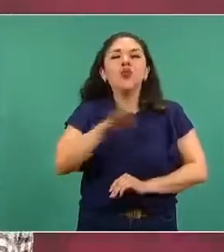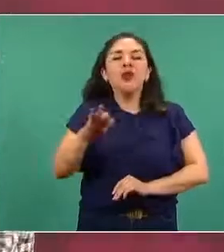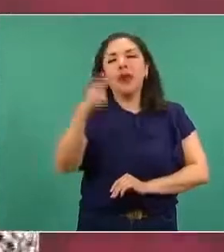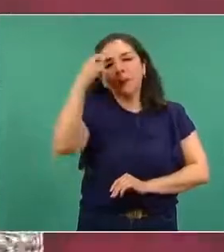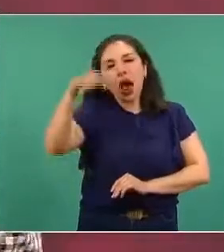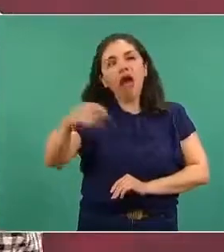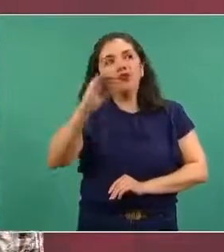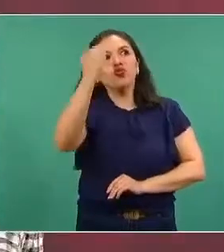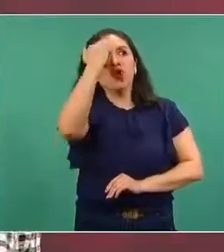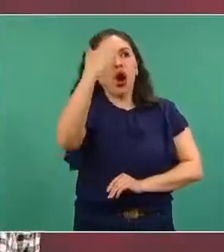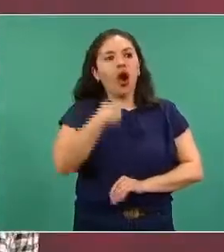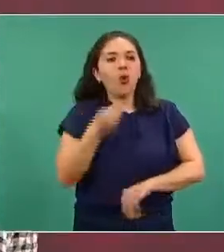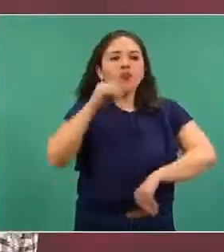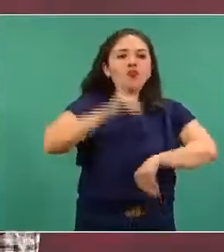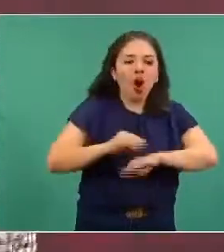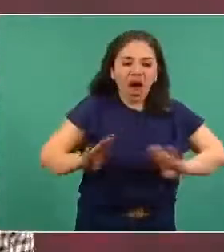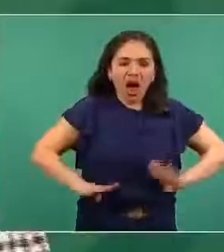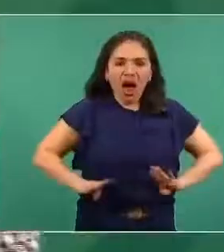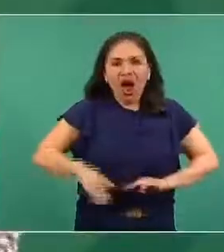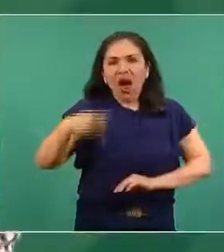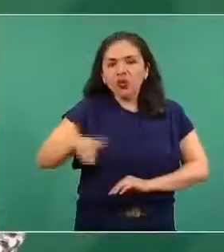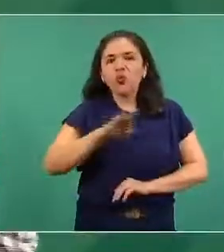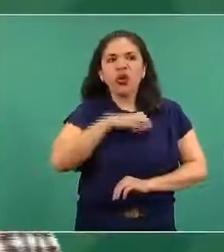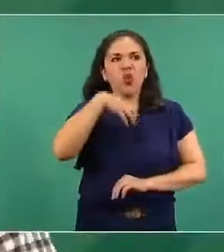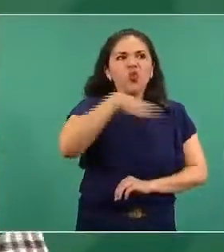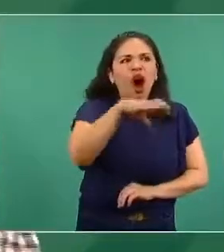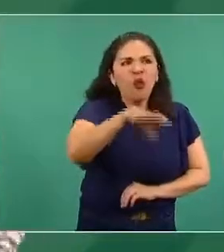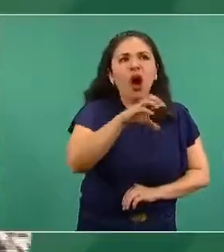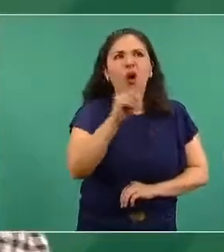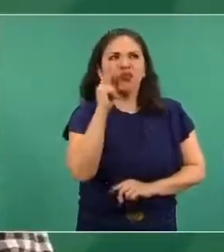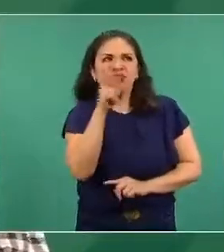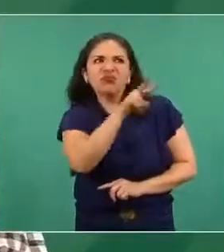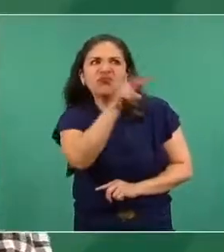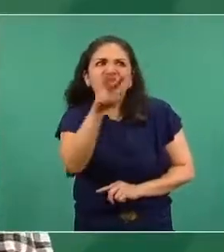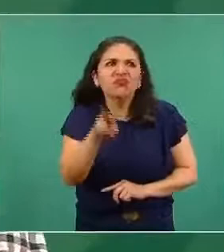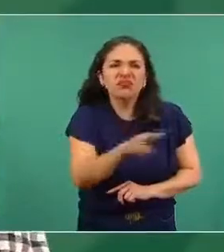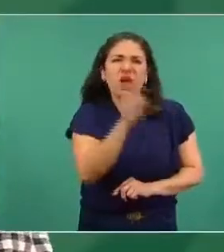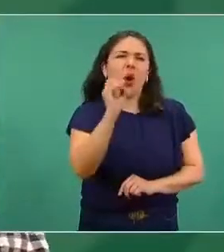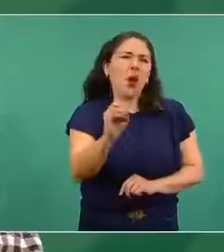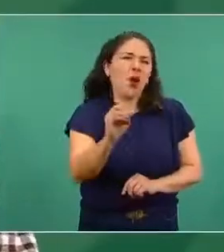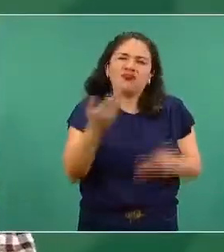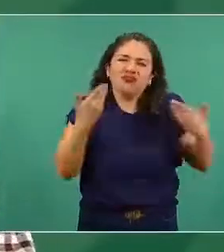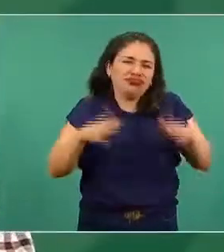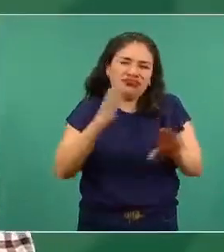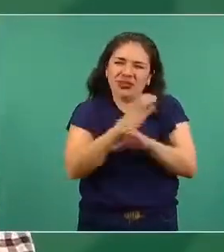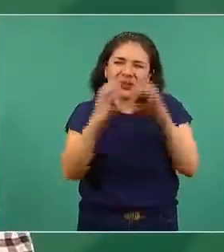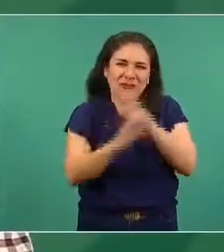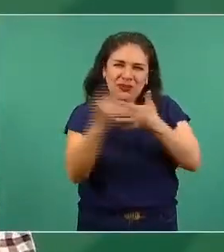condiciona a comportarse de cierta manera, ladrar, quedarse viendo de frente al producto, etcétera.